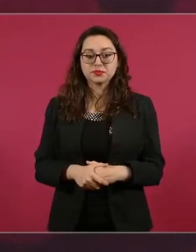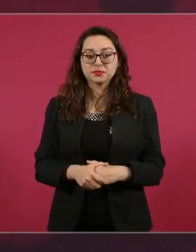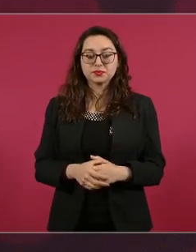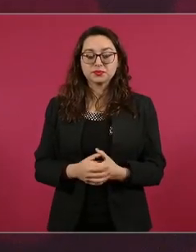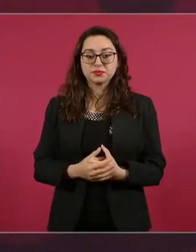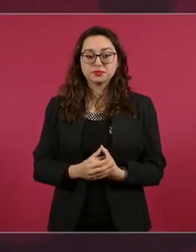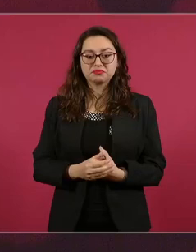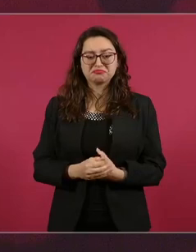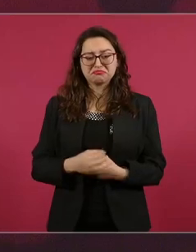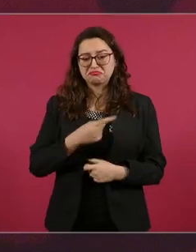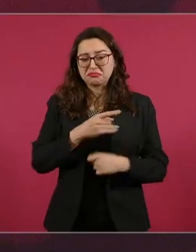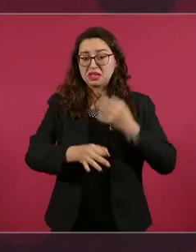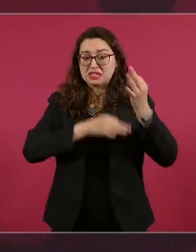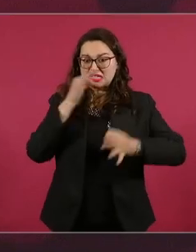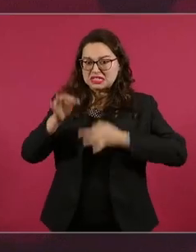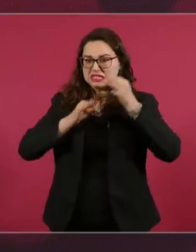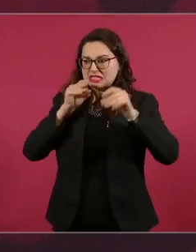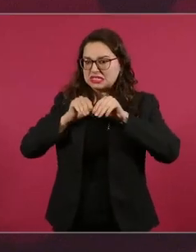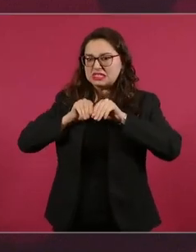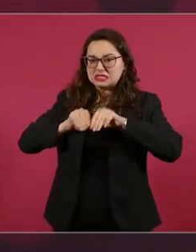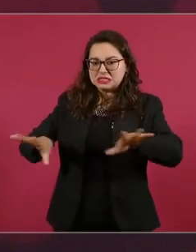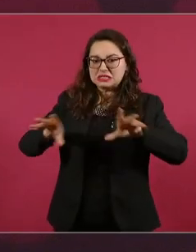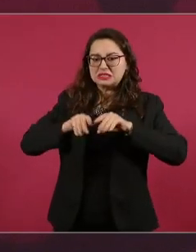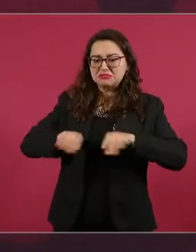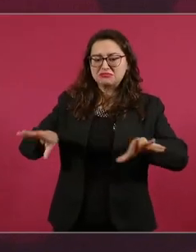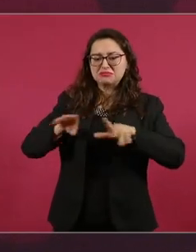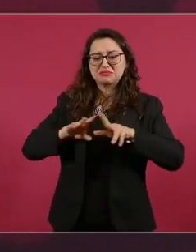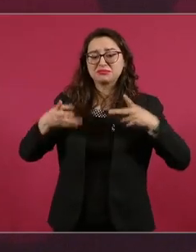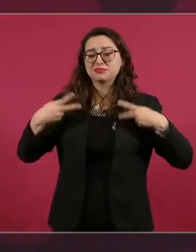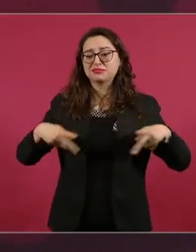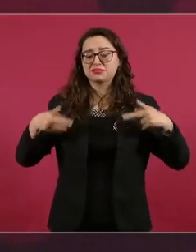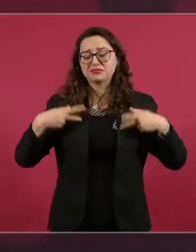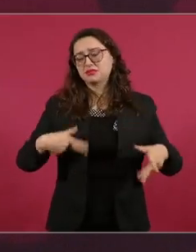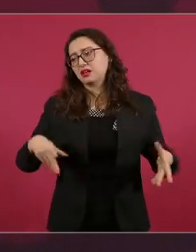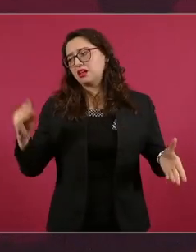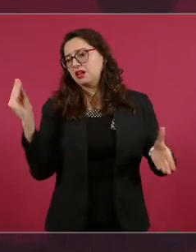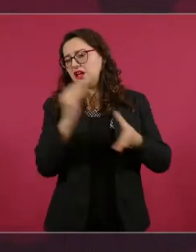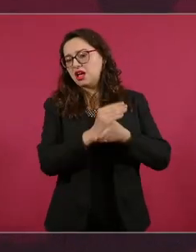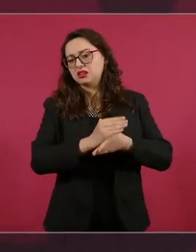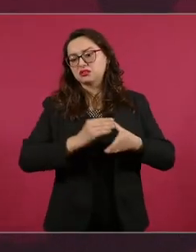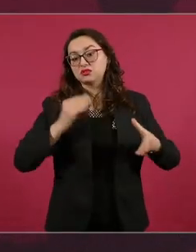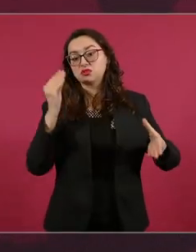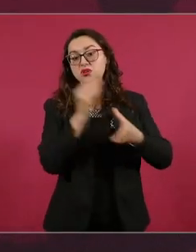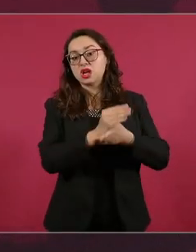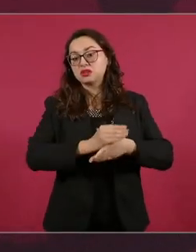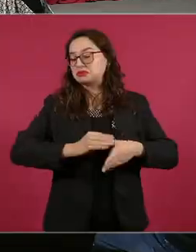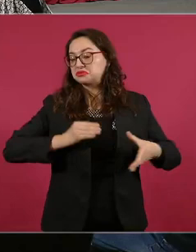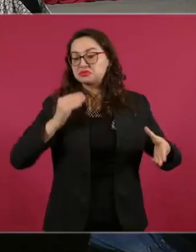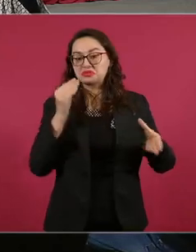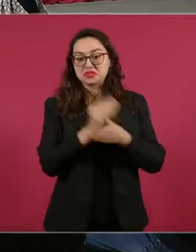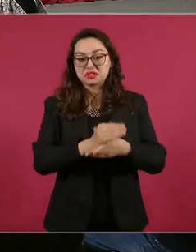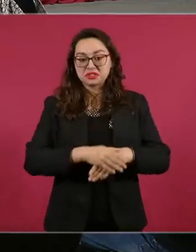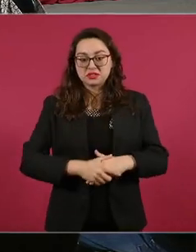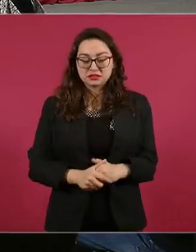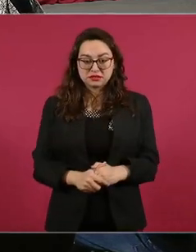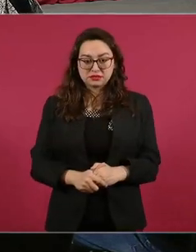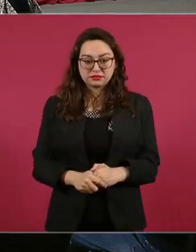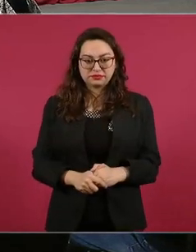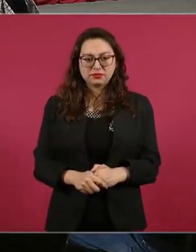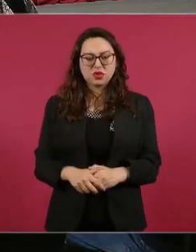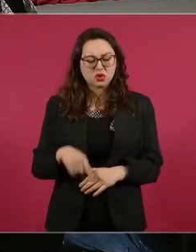ninguna importancia, no asemeja. Yo estoy pensando que solo hay que